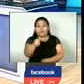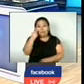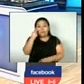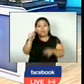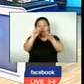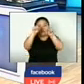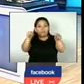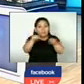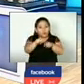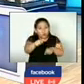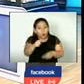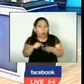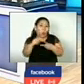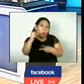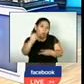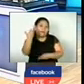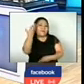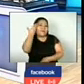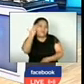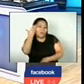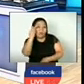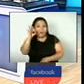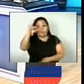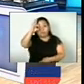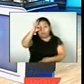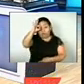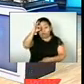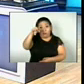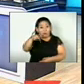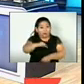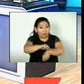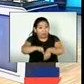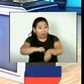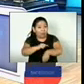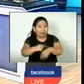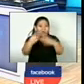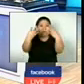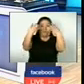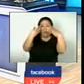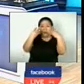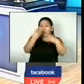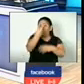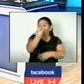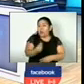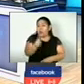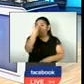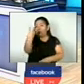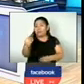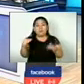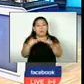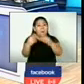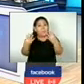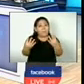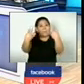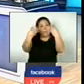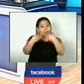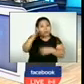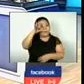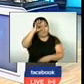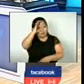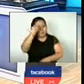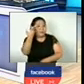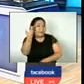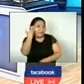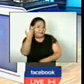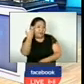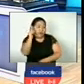sintonizado a través de facebook nos han visto en vivo durante toda esta emisión y durante todos los días nos acompañan a través de esa plataforma digital